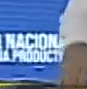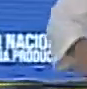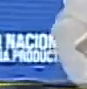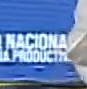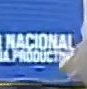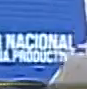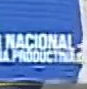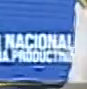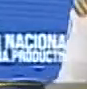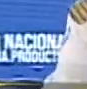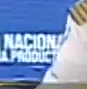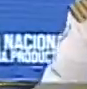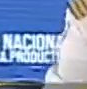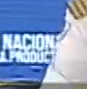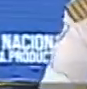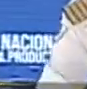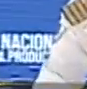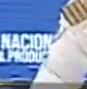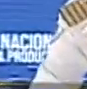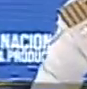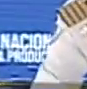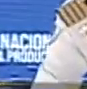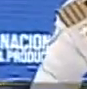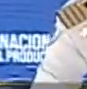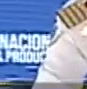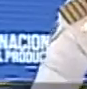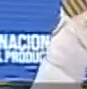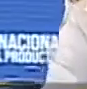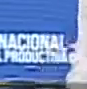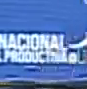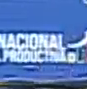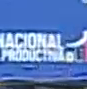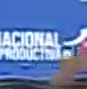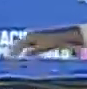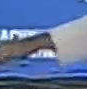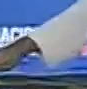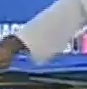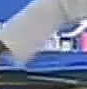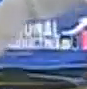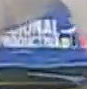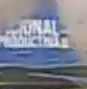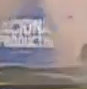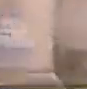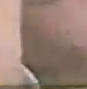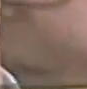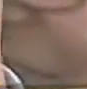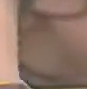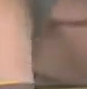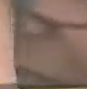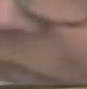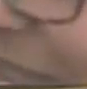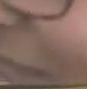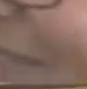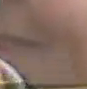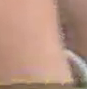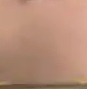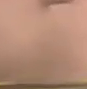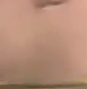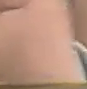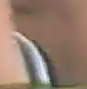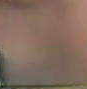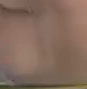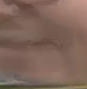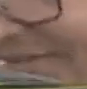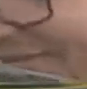está impulsar los motores productivos del país a través de la participación del sector público y privado para buscar soluciones que